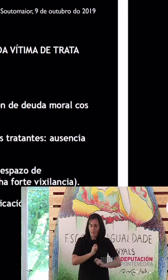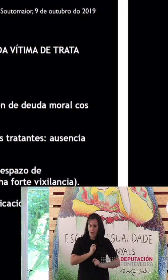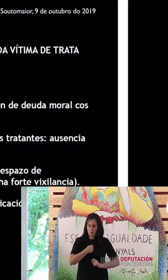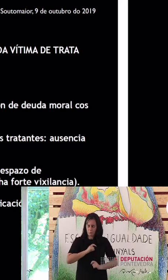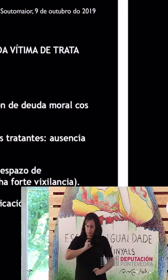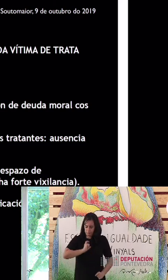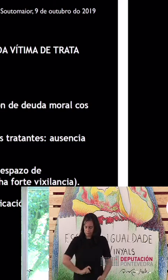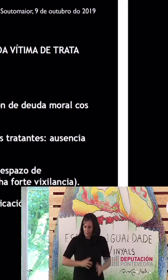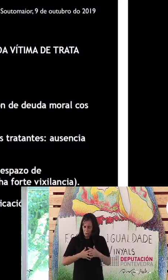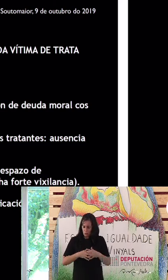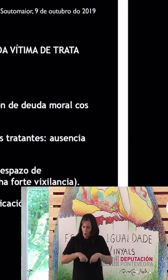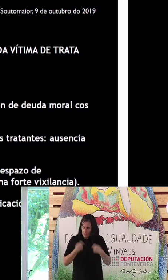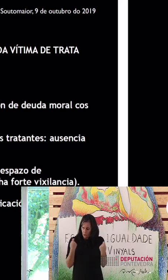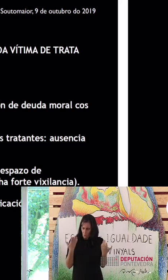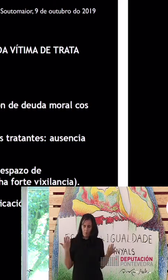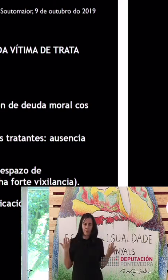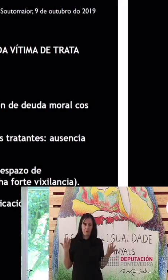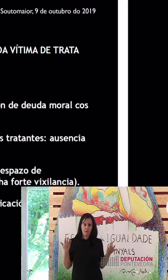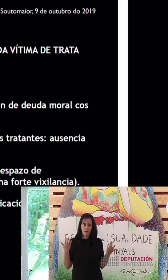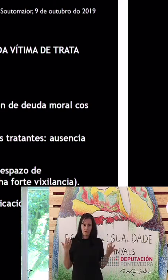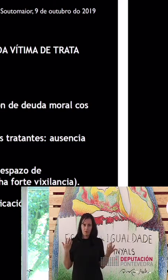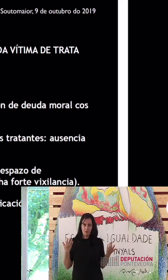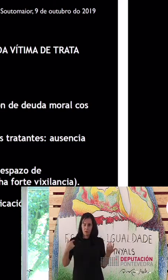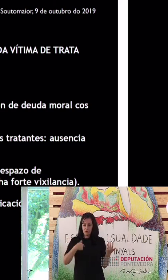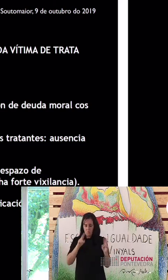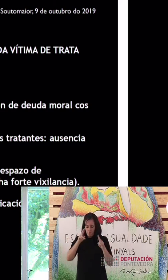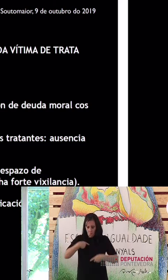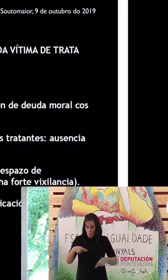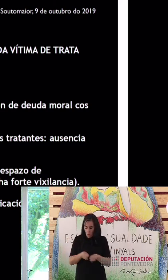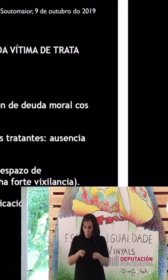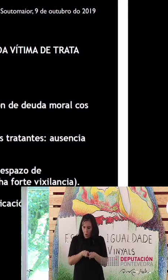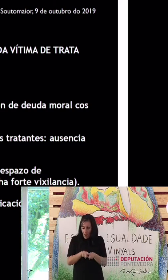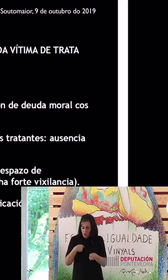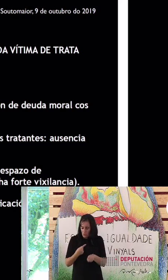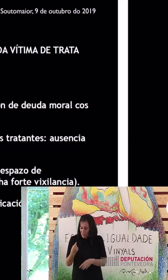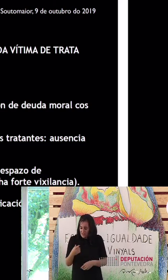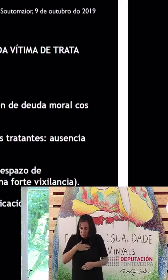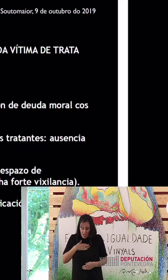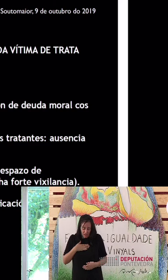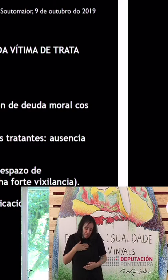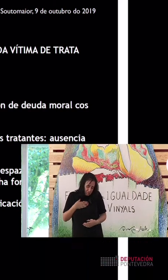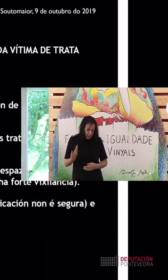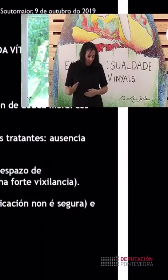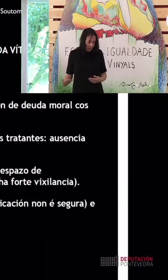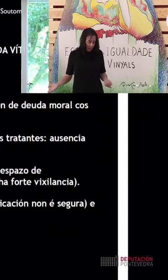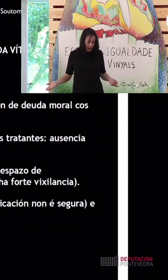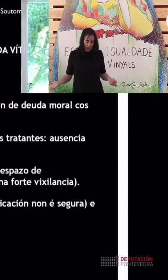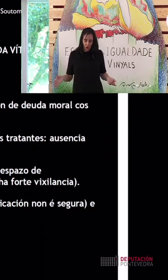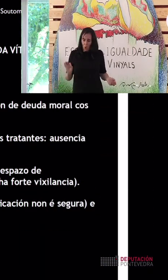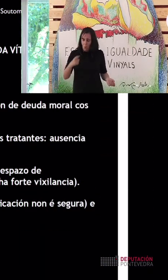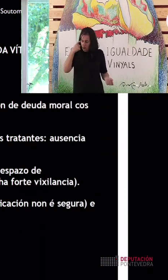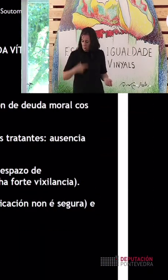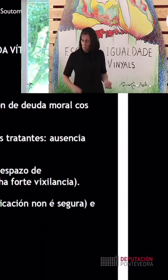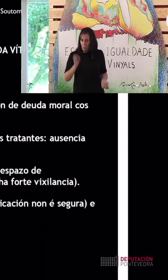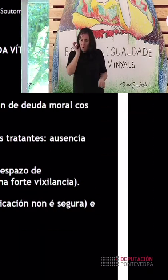se desestructure, non? Para que ti pases a non considerar nin sequera as túas propias necesidades, nin que ti sexas considerada unha muller